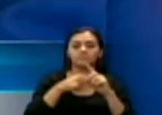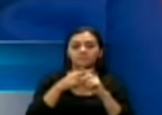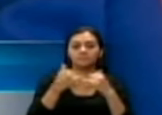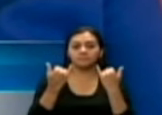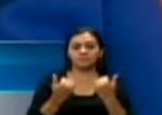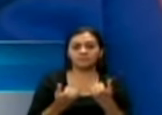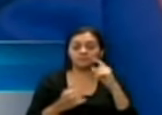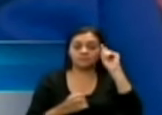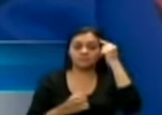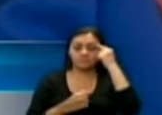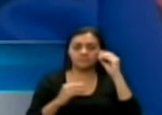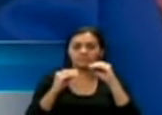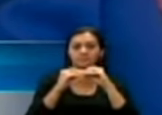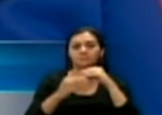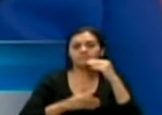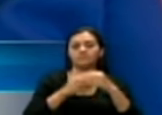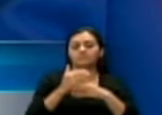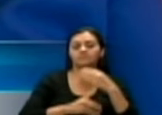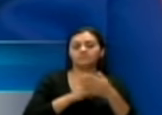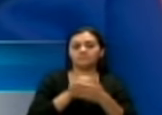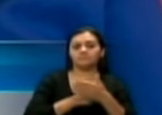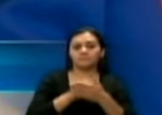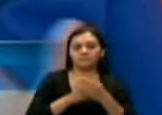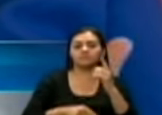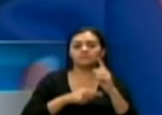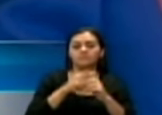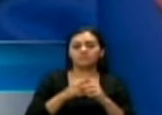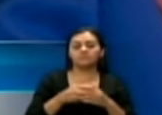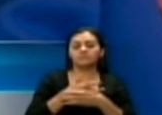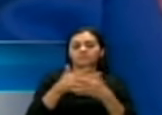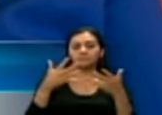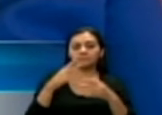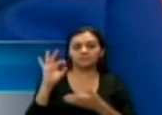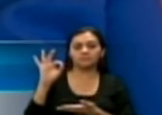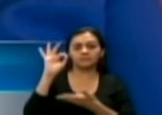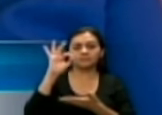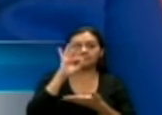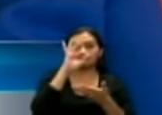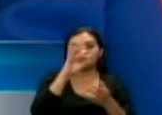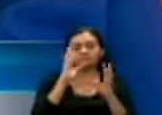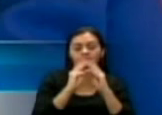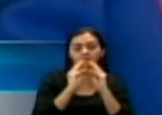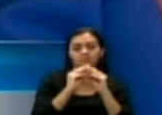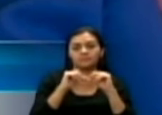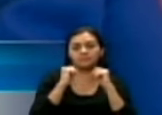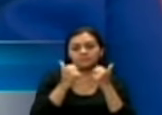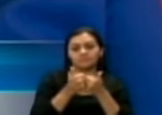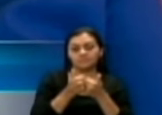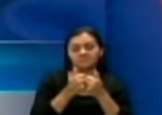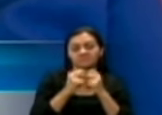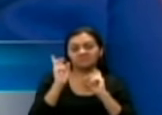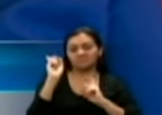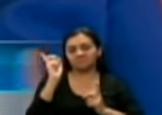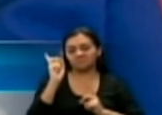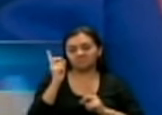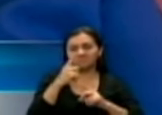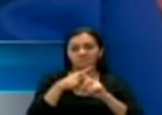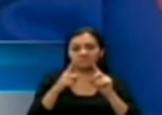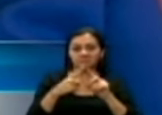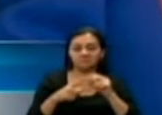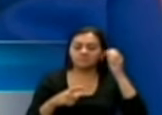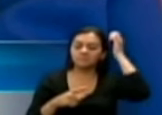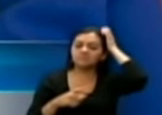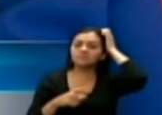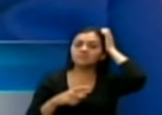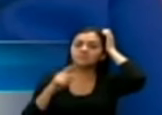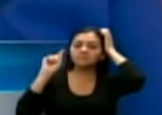gobierno, otros en procesos de lucha, otros con grandes representaciones en los congresos, senadores, o gobernaciones